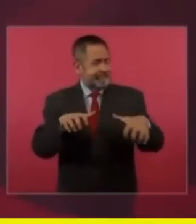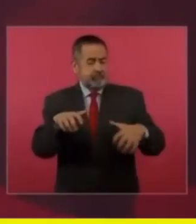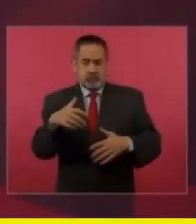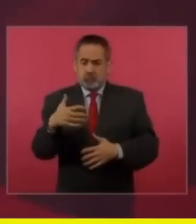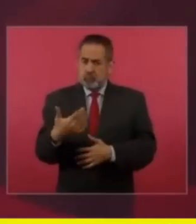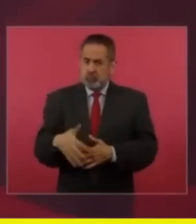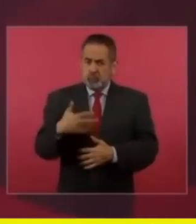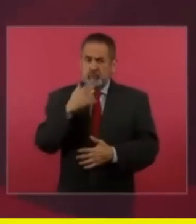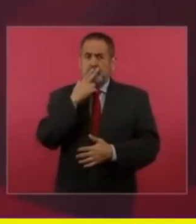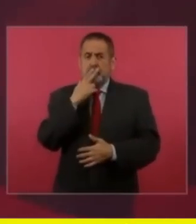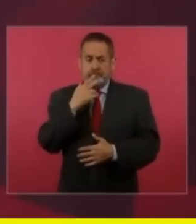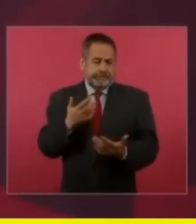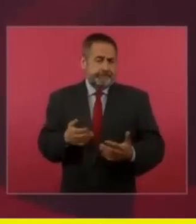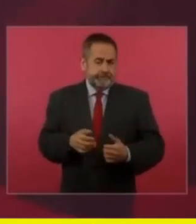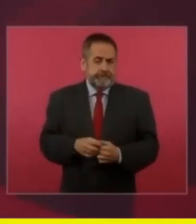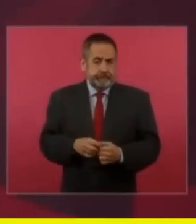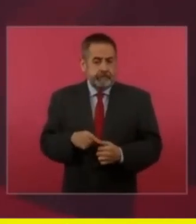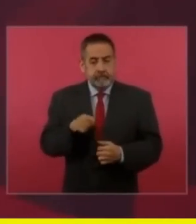estado